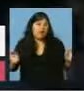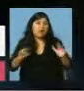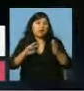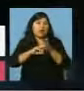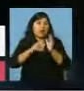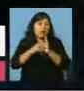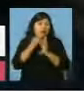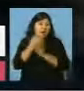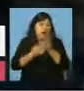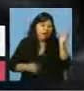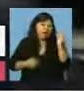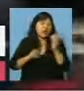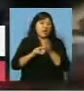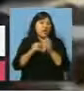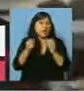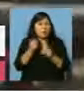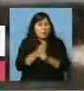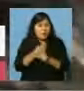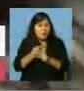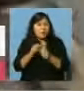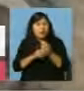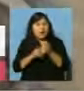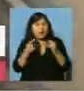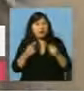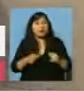está lloviendo.